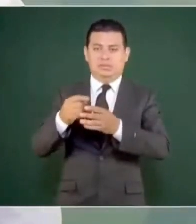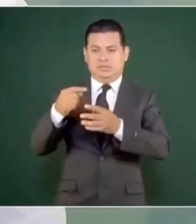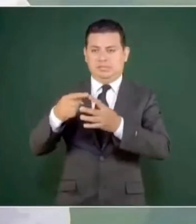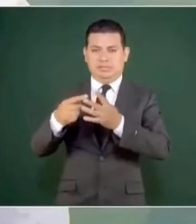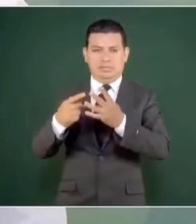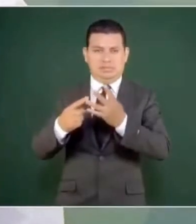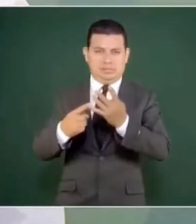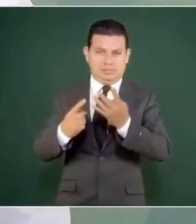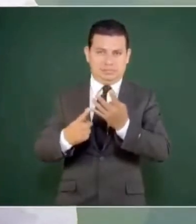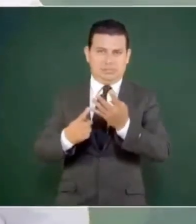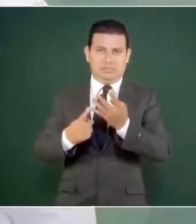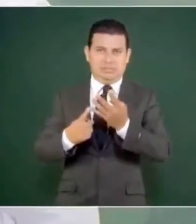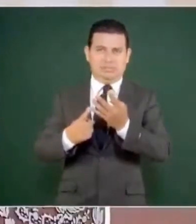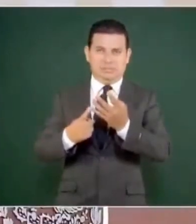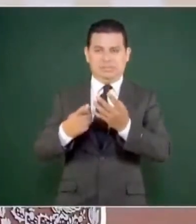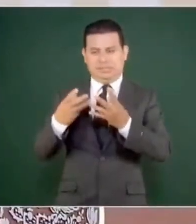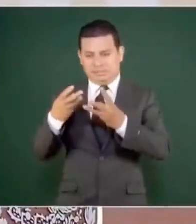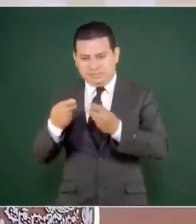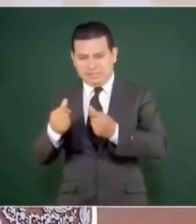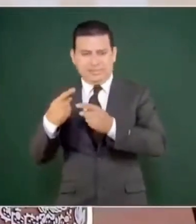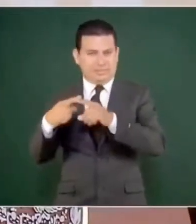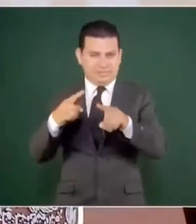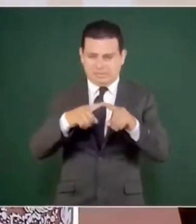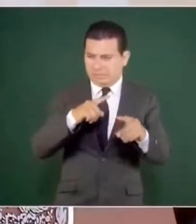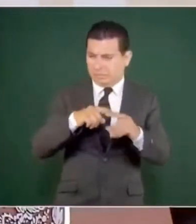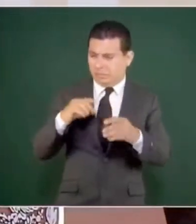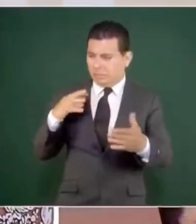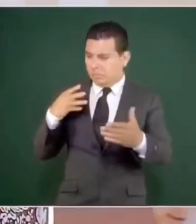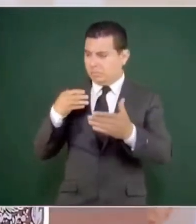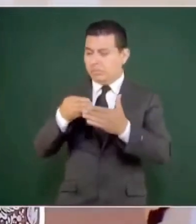es Álvaro Delgado, ¿no?